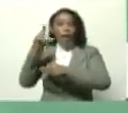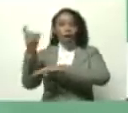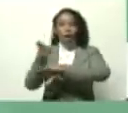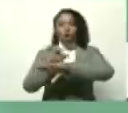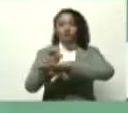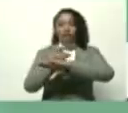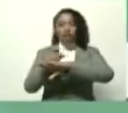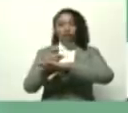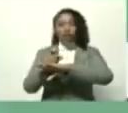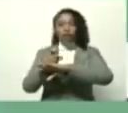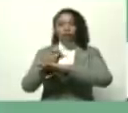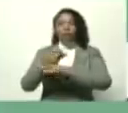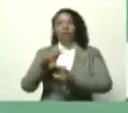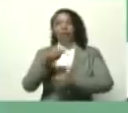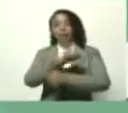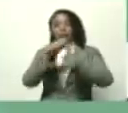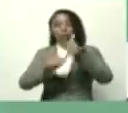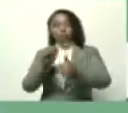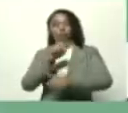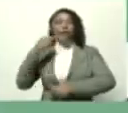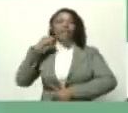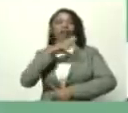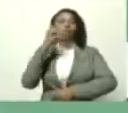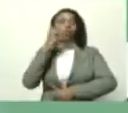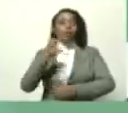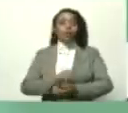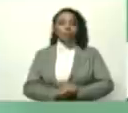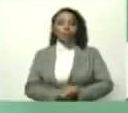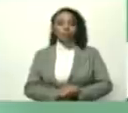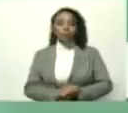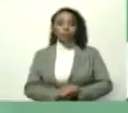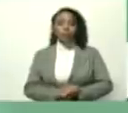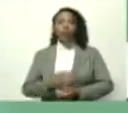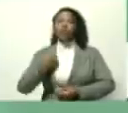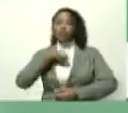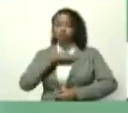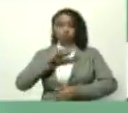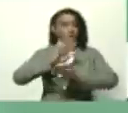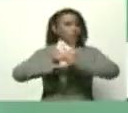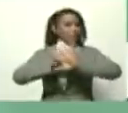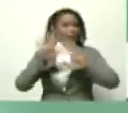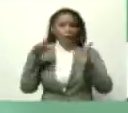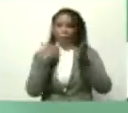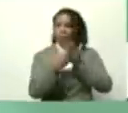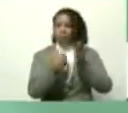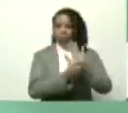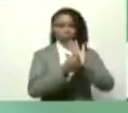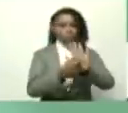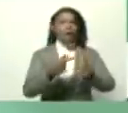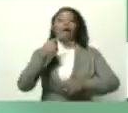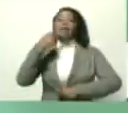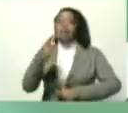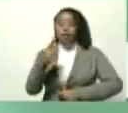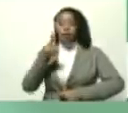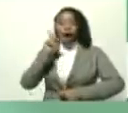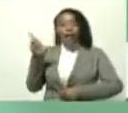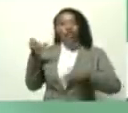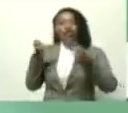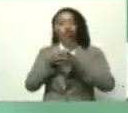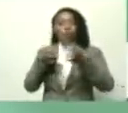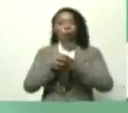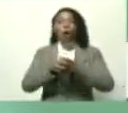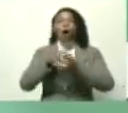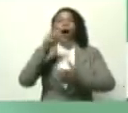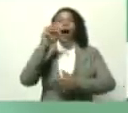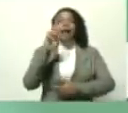gobierno del subpresidente Iván Duque. Lo hemos mostrado, hemos dicho, aquí están las bandas Los Rastrojos, que fue